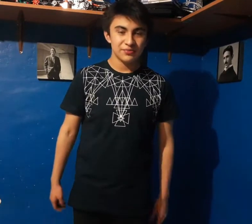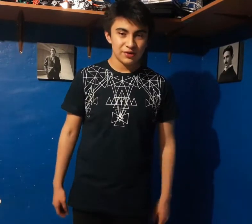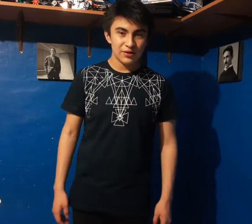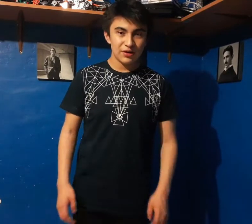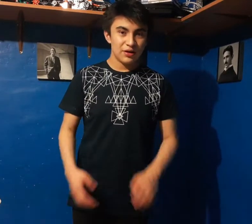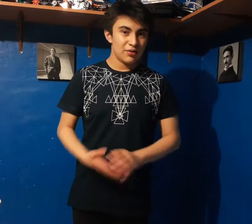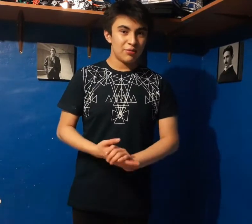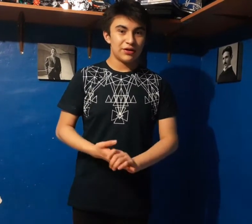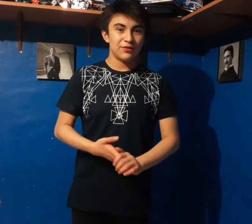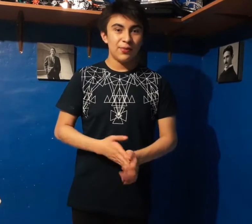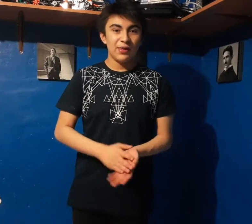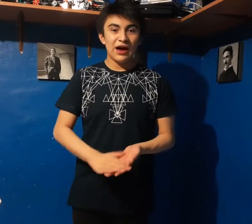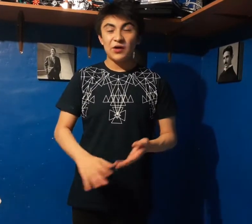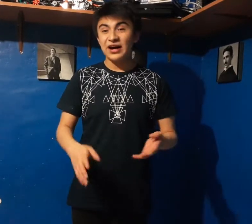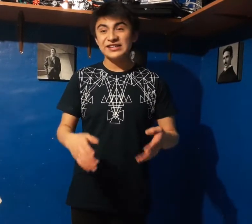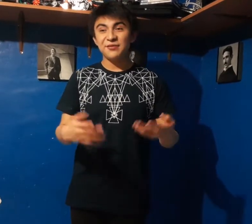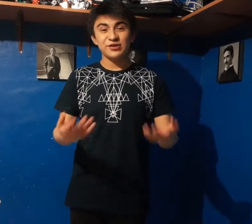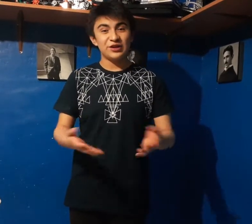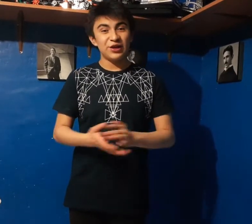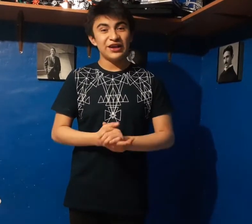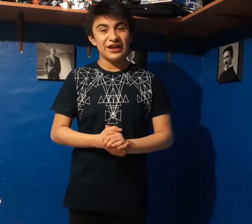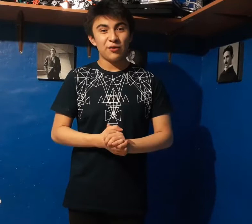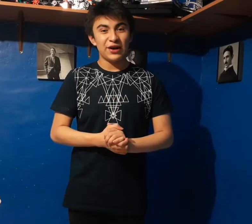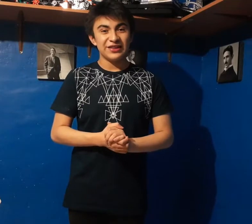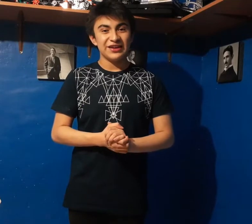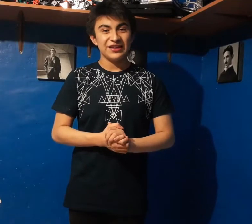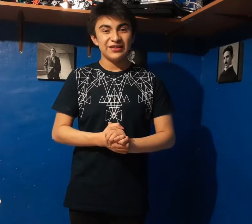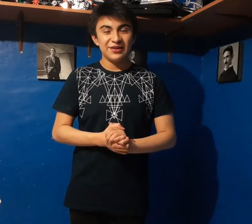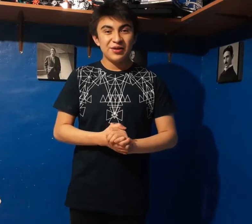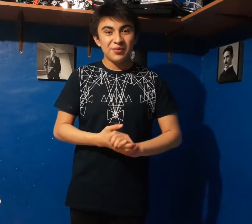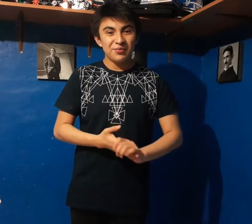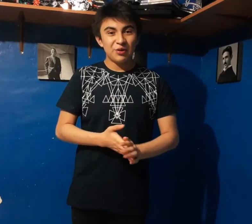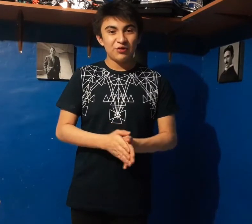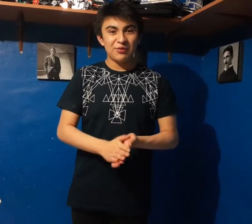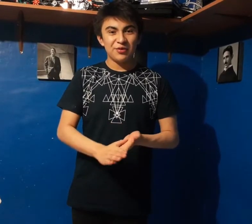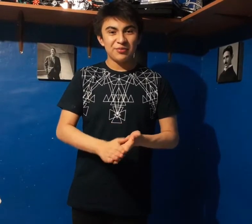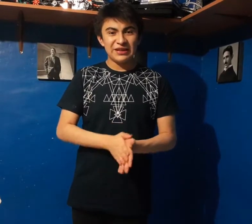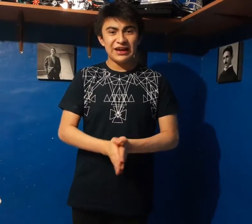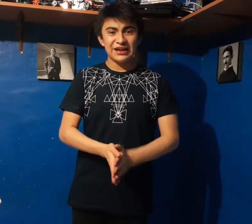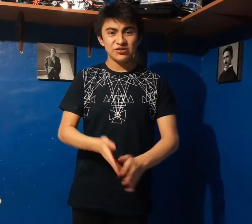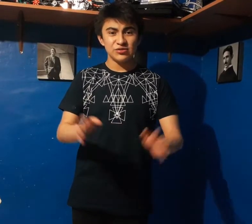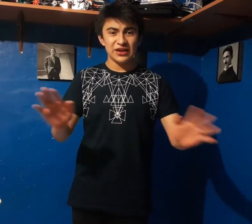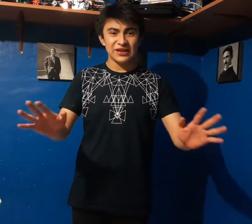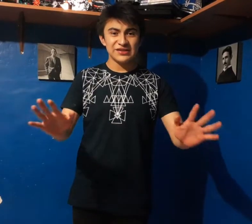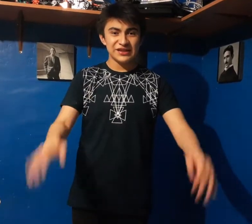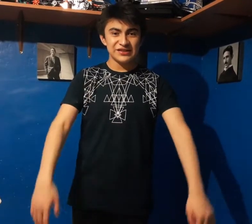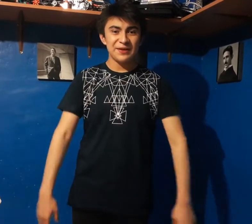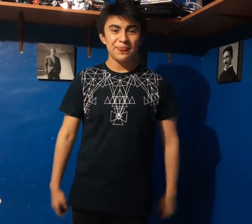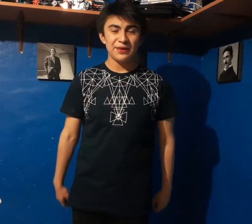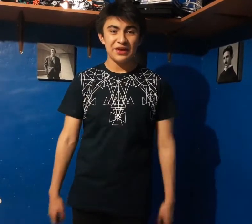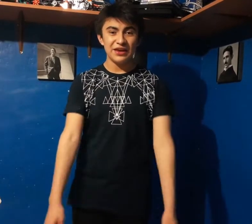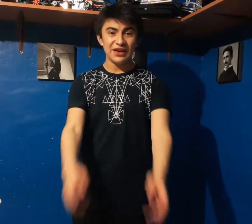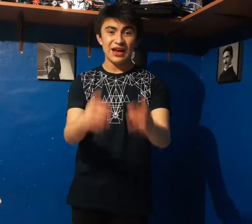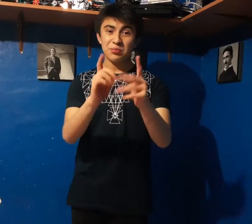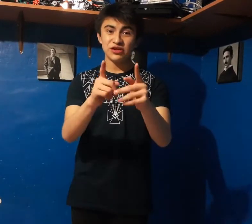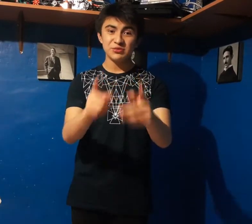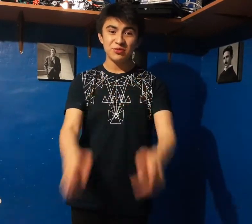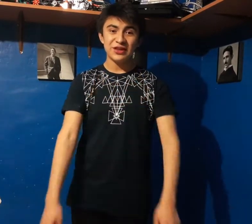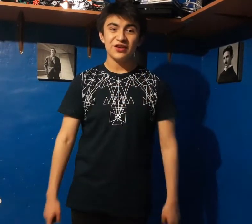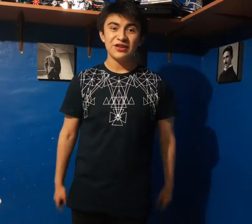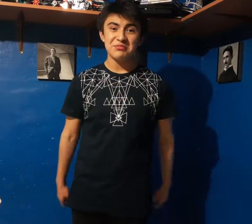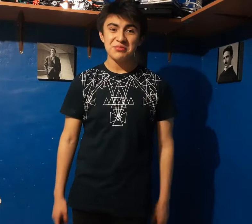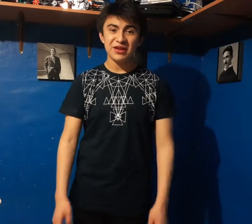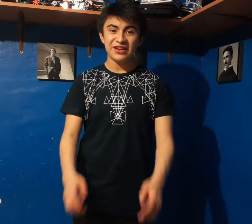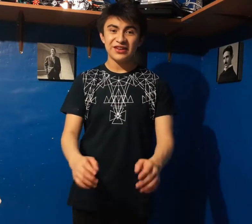ellos. Bueno, ahora que sabemos el origen de la cuarentena, por favor mantengan su sana distancia. Y el